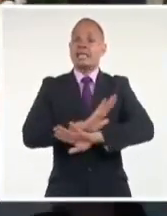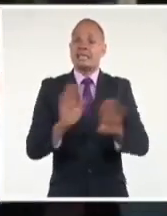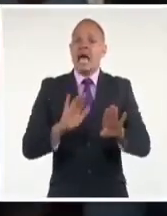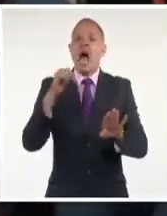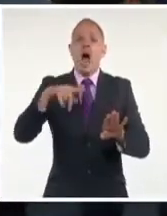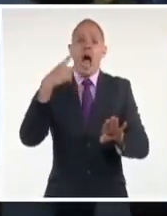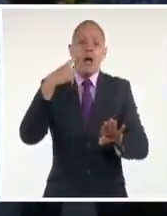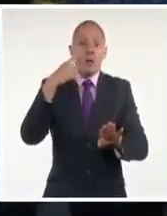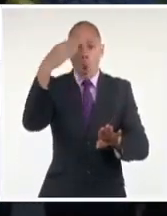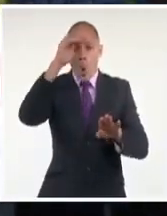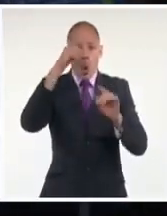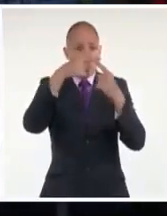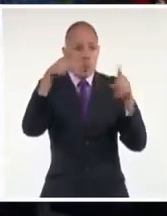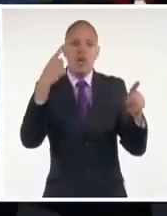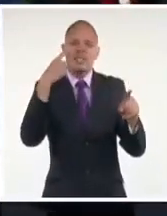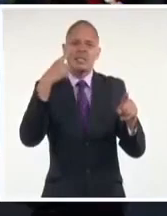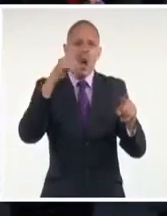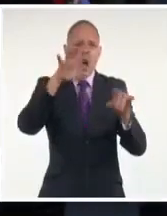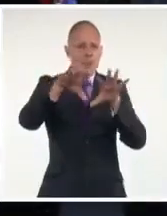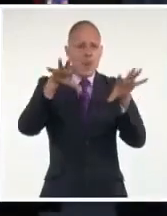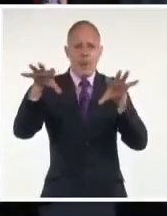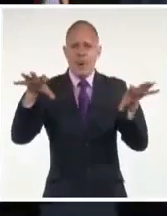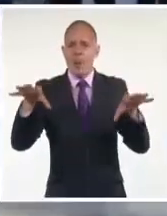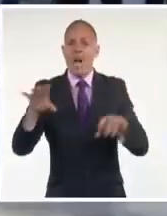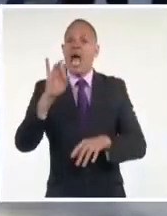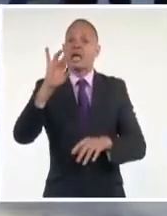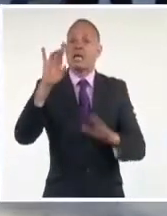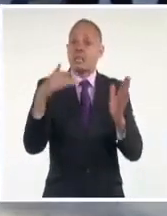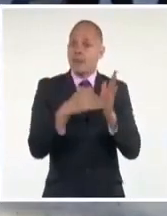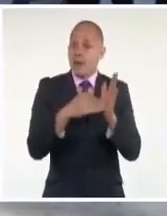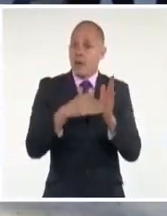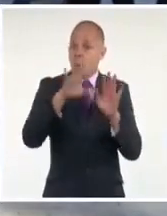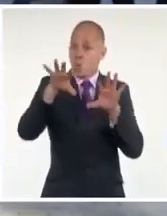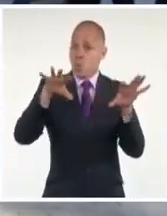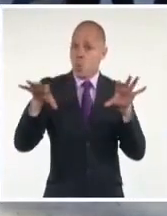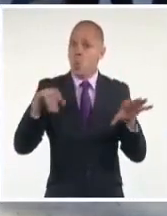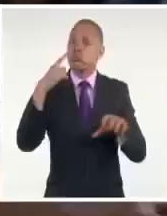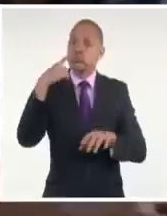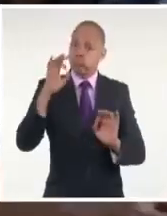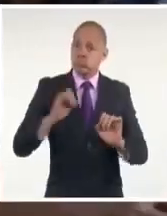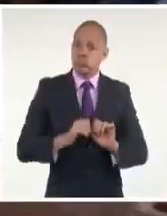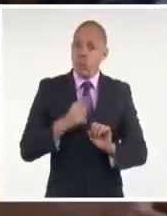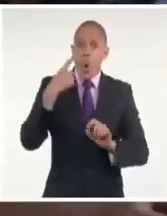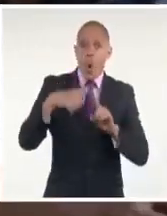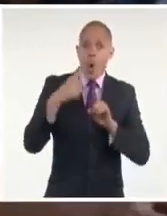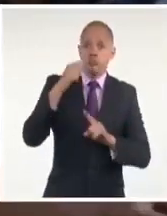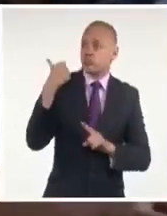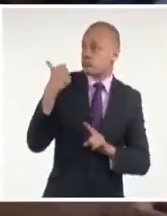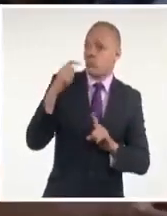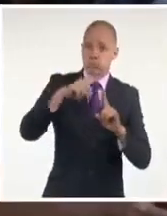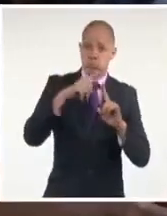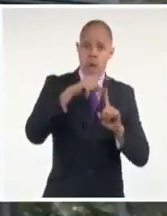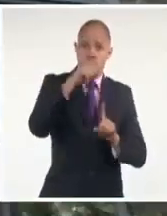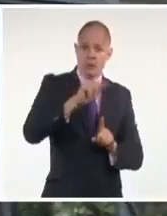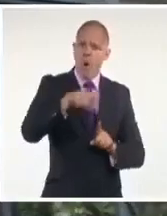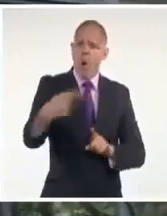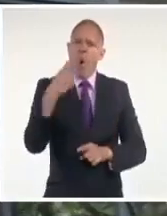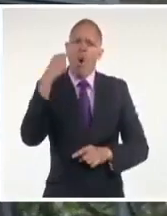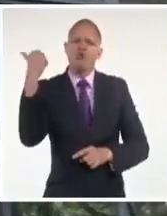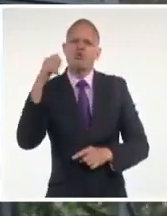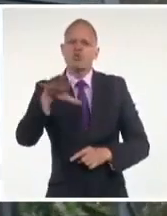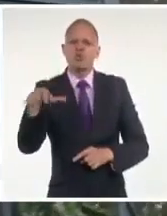reafirmación revolucionaria se han realizado en el día de hoy en el país, como el de la Central Sindical y este que tuvo lugar